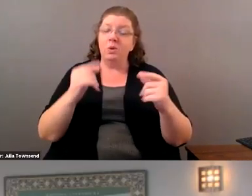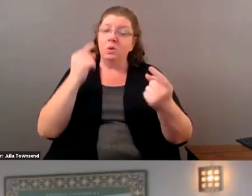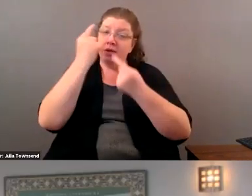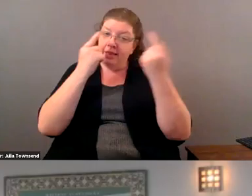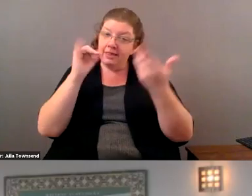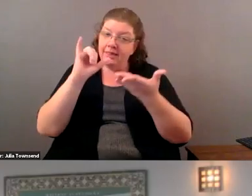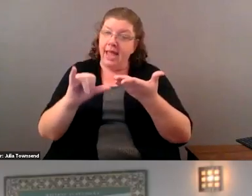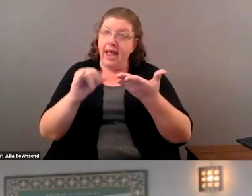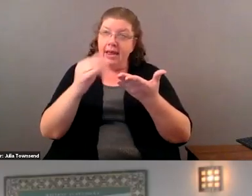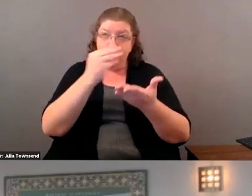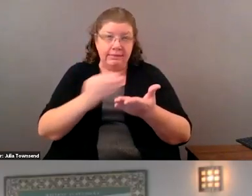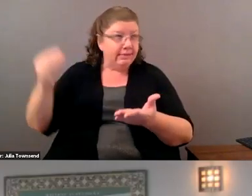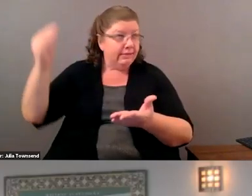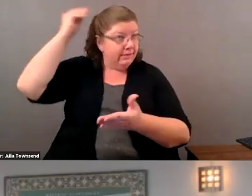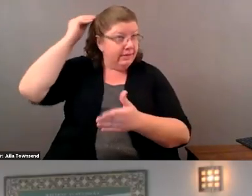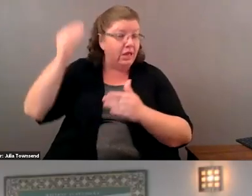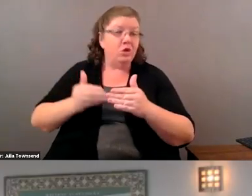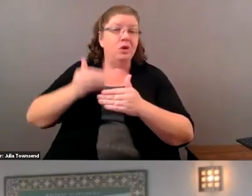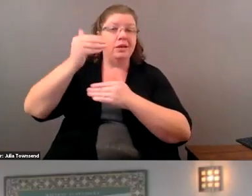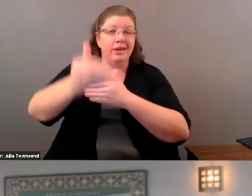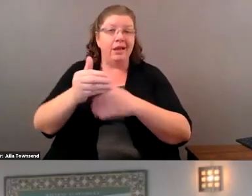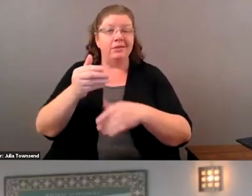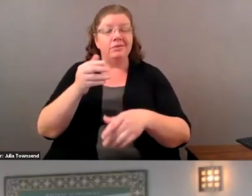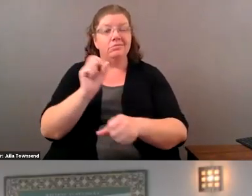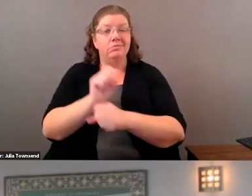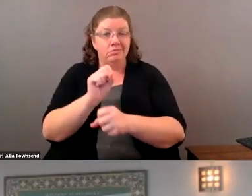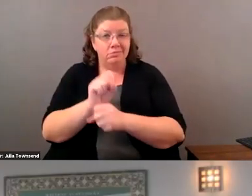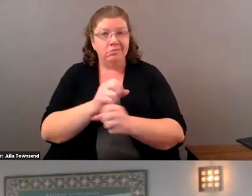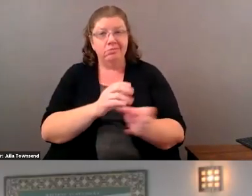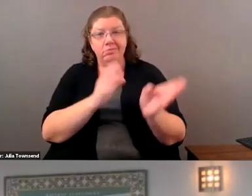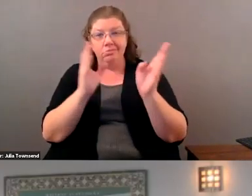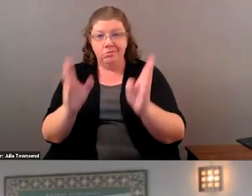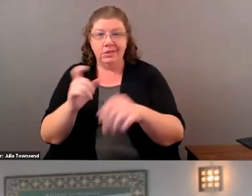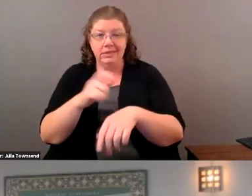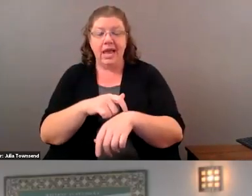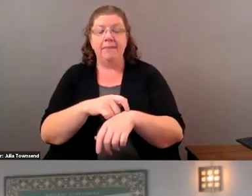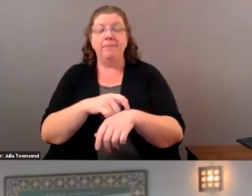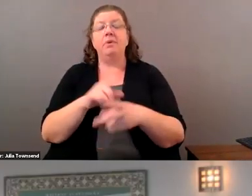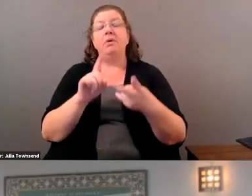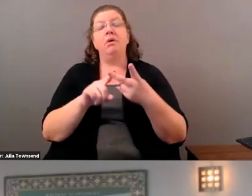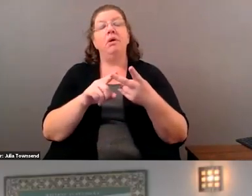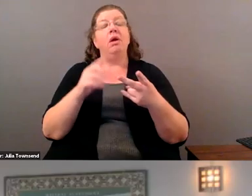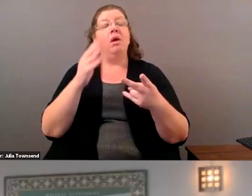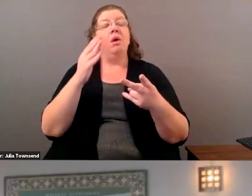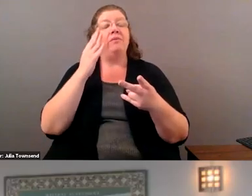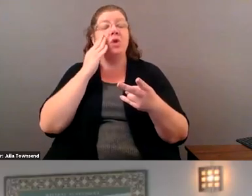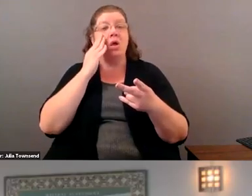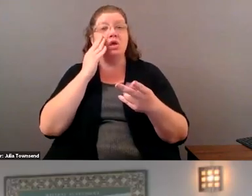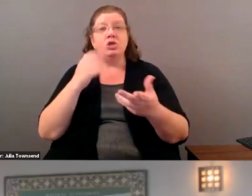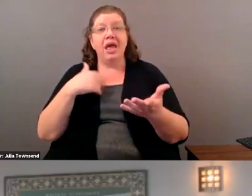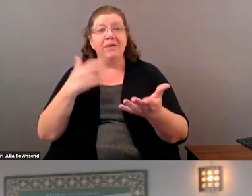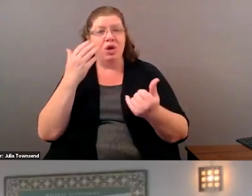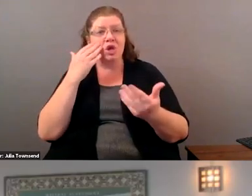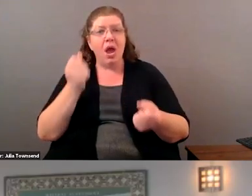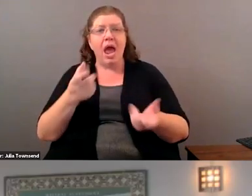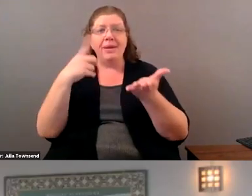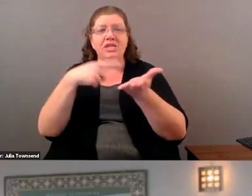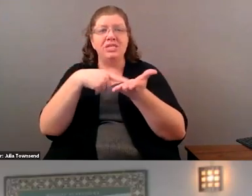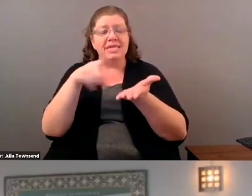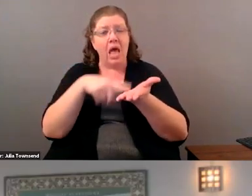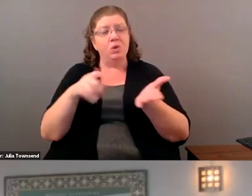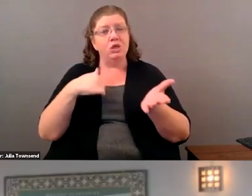usar un término que los menosprecia y entonces espero que tomen